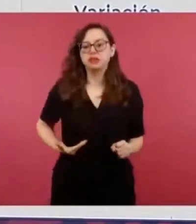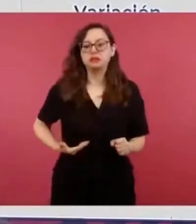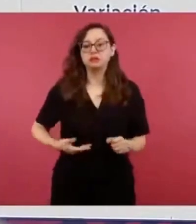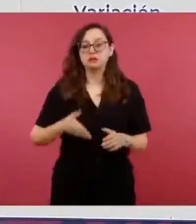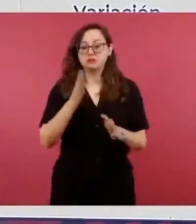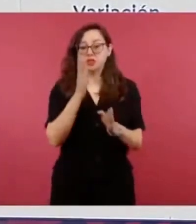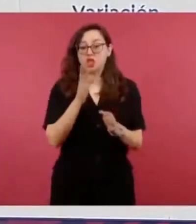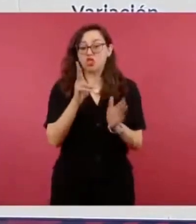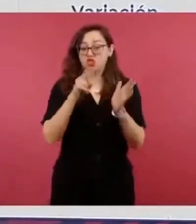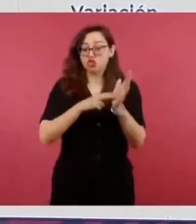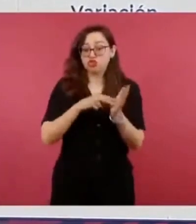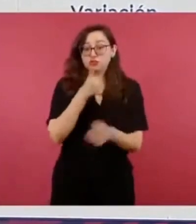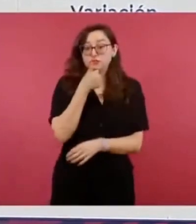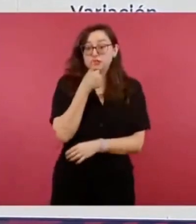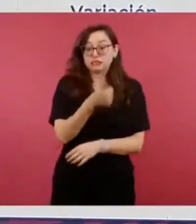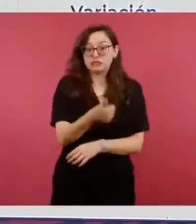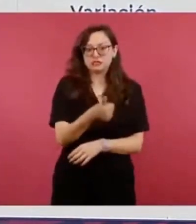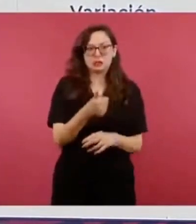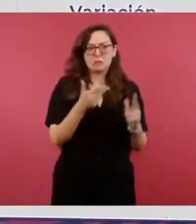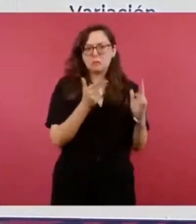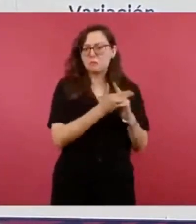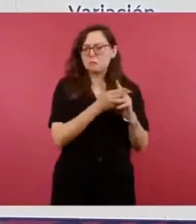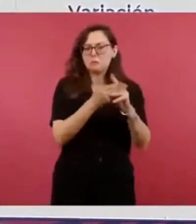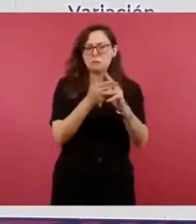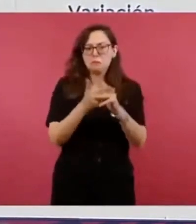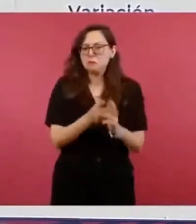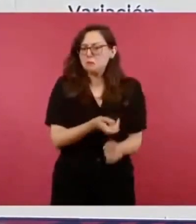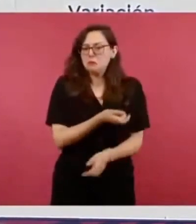Y él aquí declara la guerra.